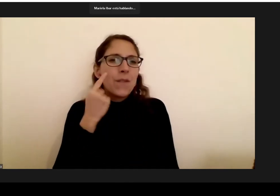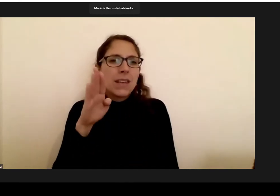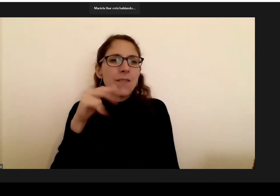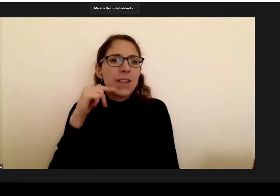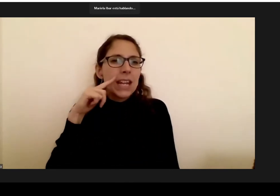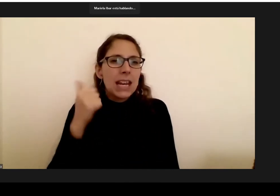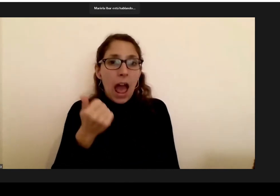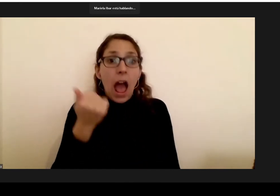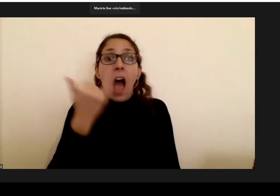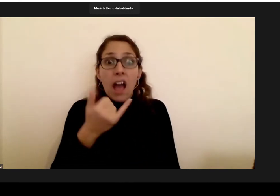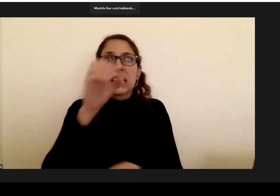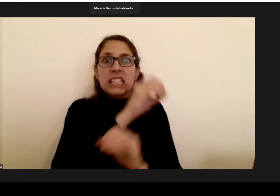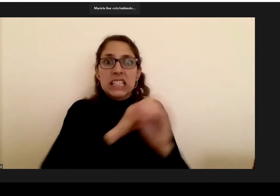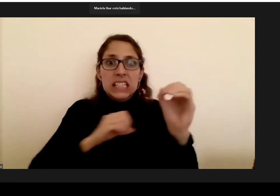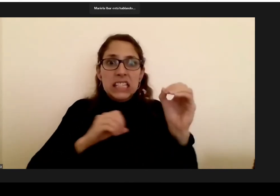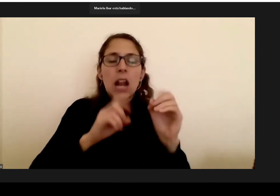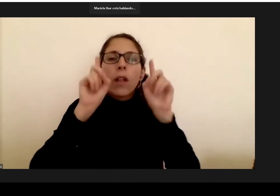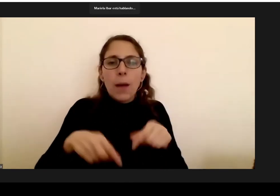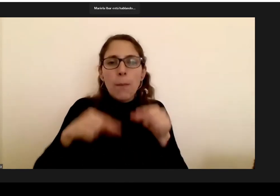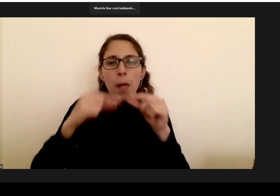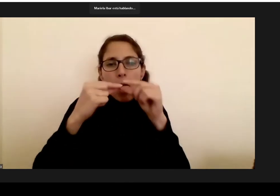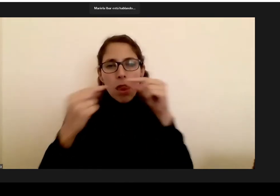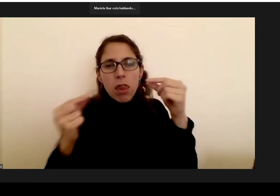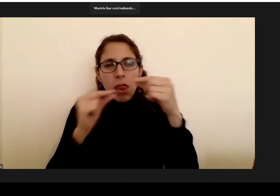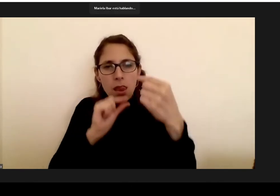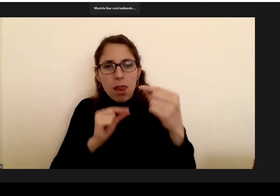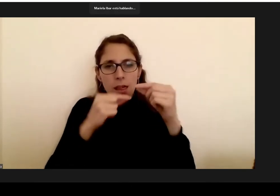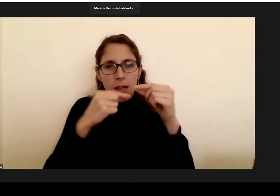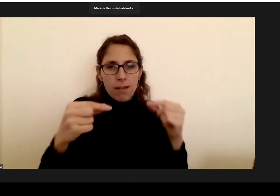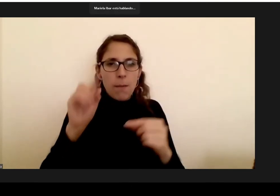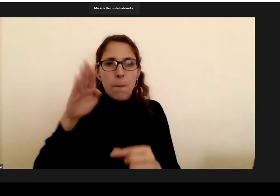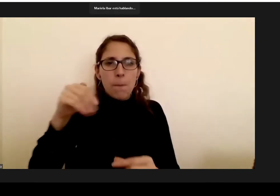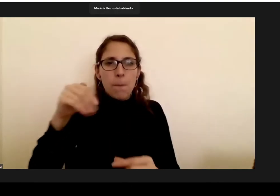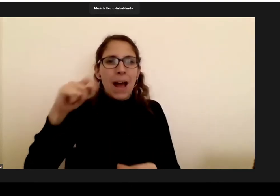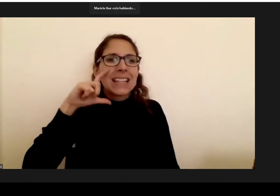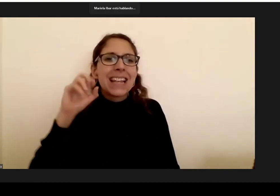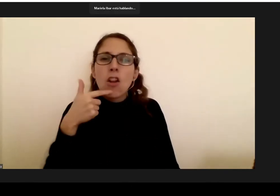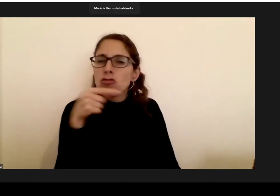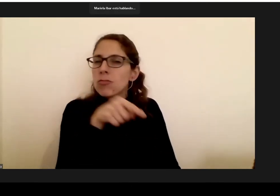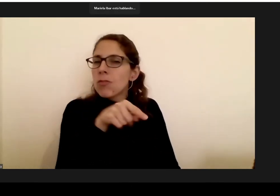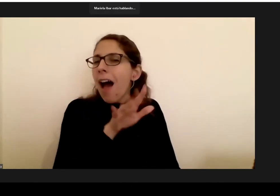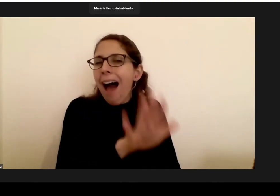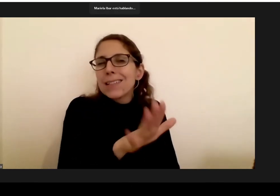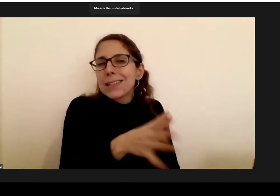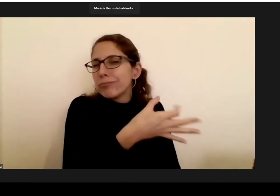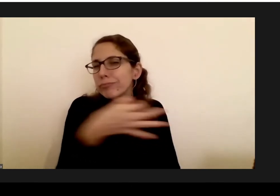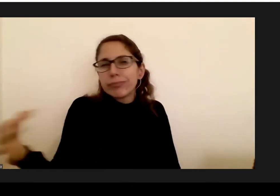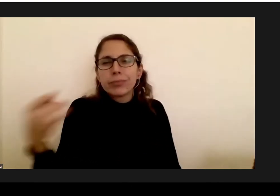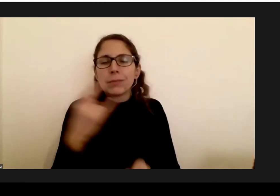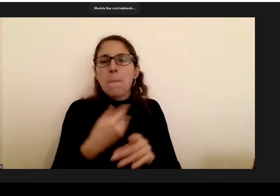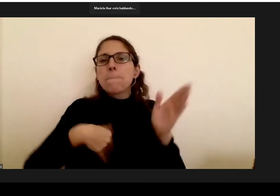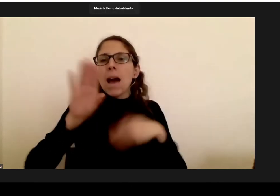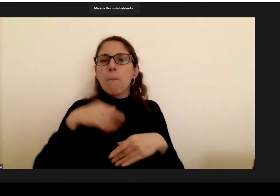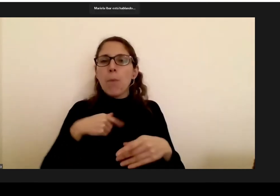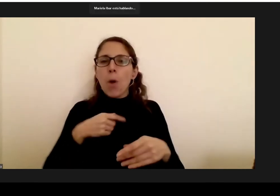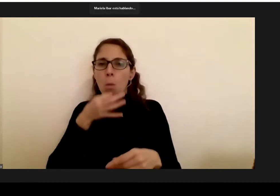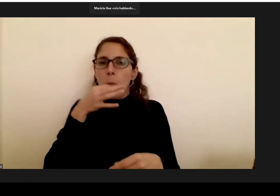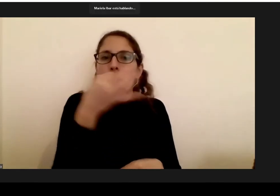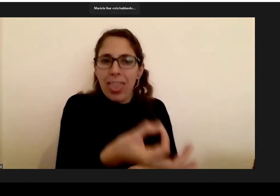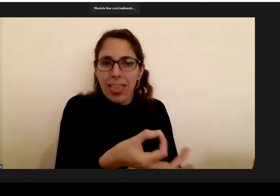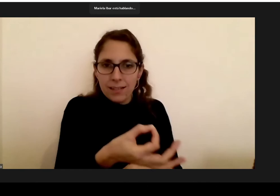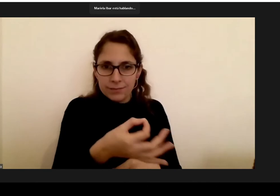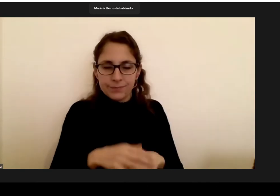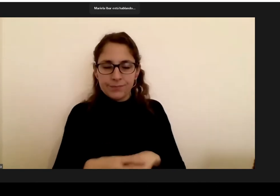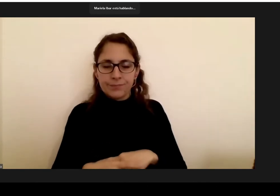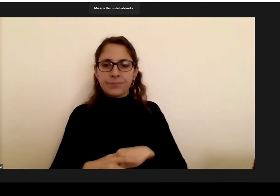bacilos ácido alcohol resistente. Es una observación típica de ese tipo de muestra, esa imagen. Así que